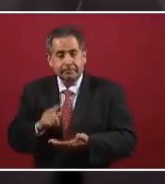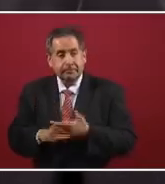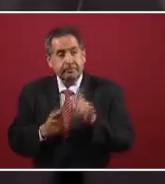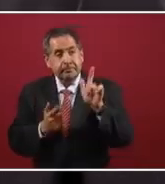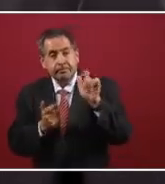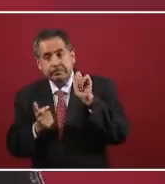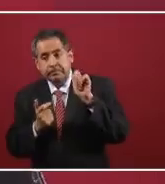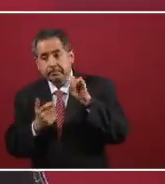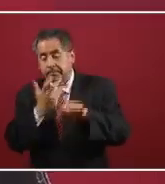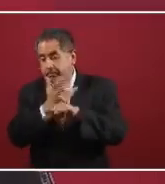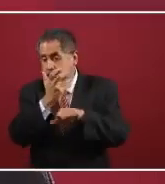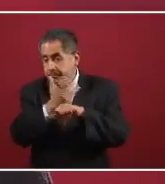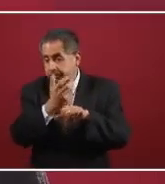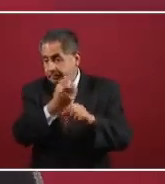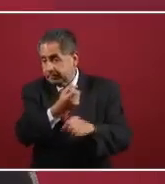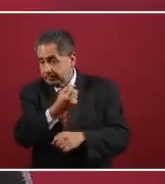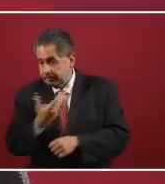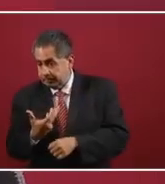remesas